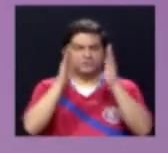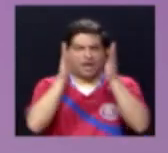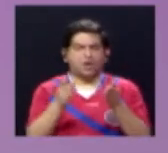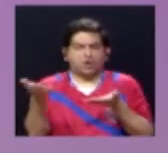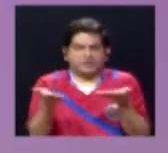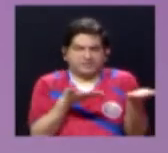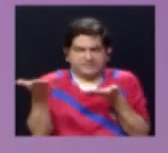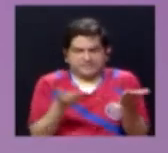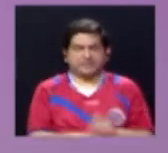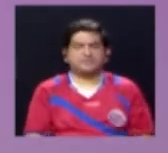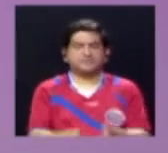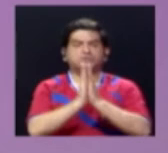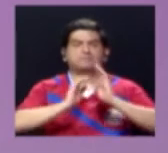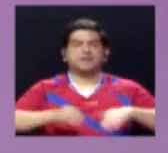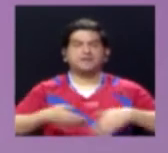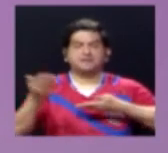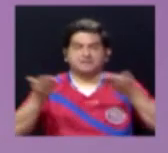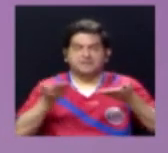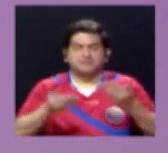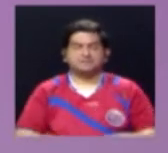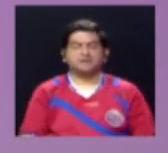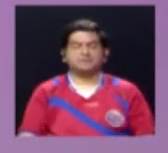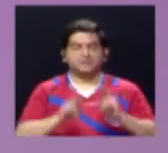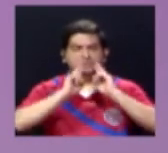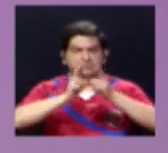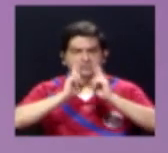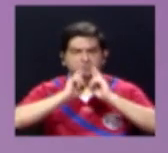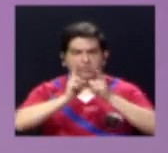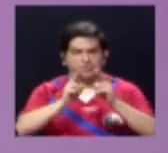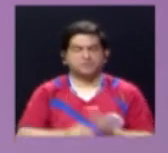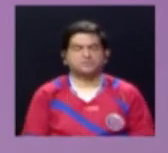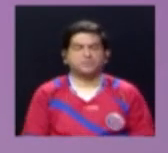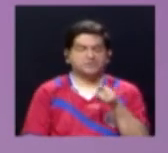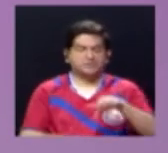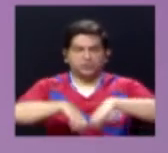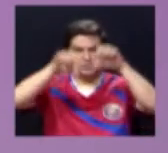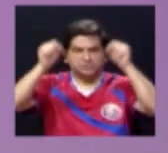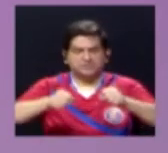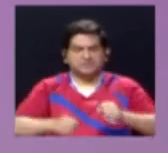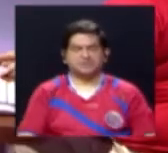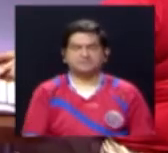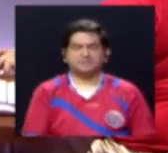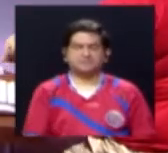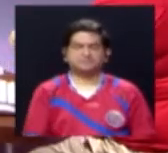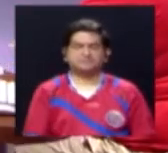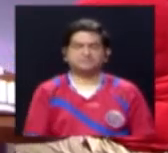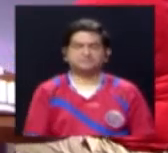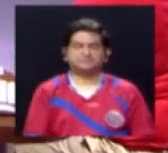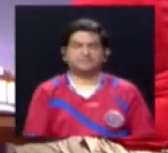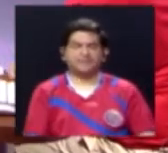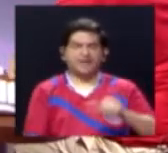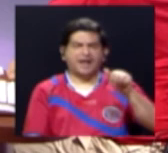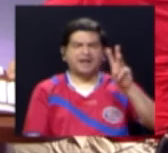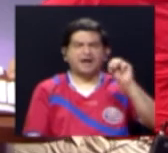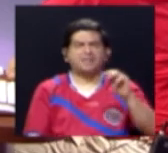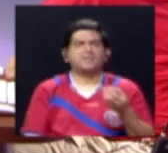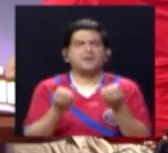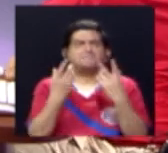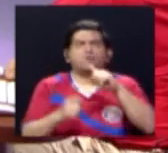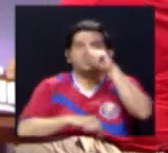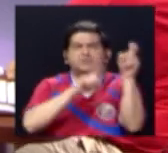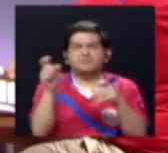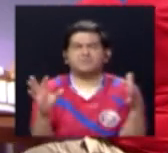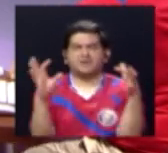exigir que el sistema le dé una respuesta a la violencia contra las mujeres alejandra tenemos muchas preguntas la mayoría